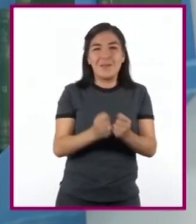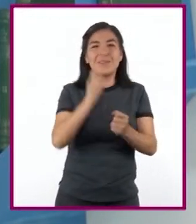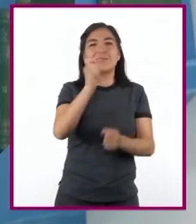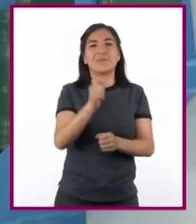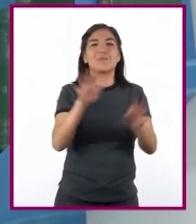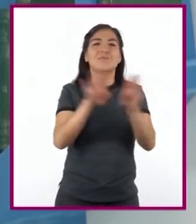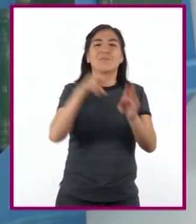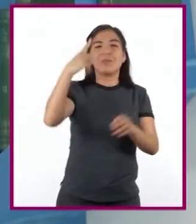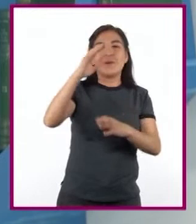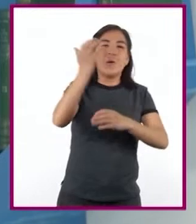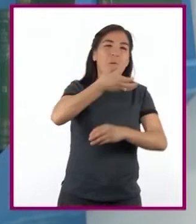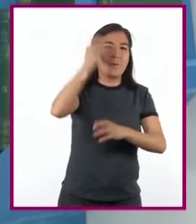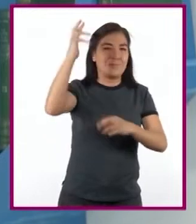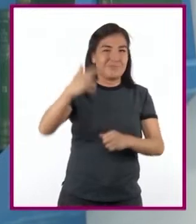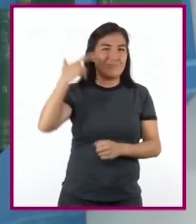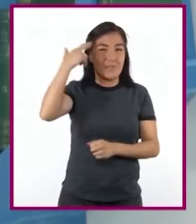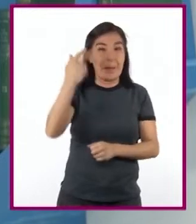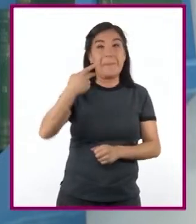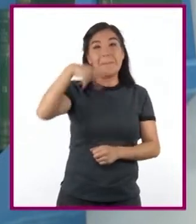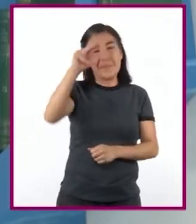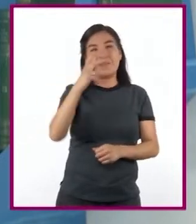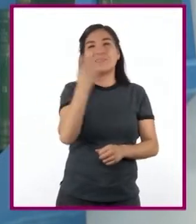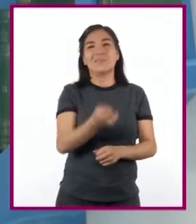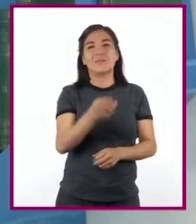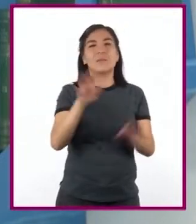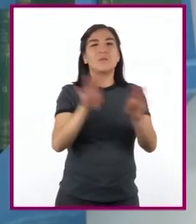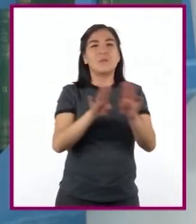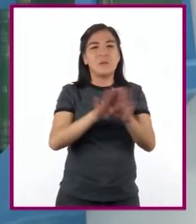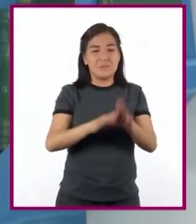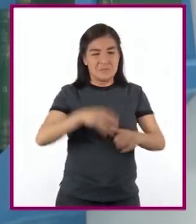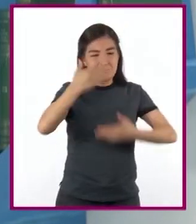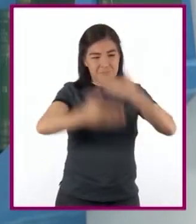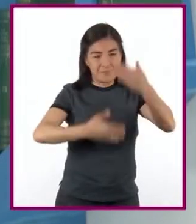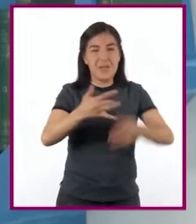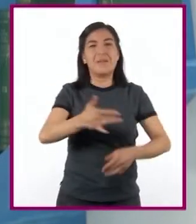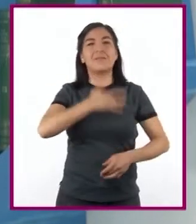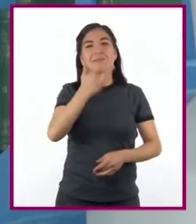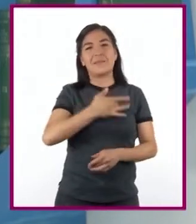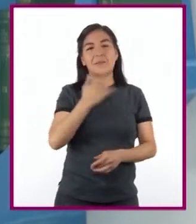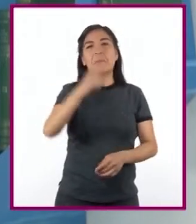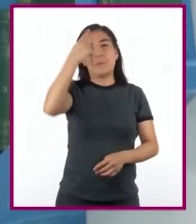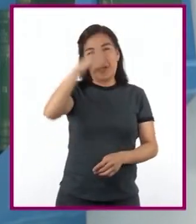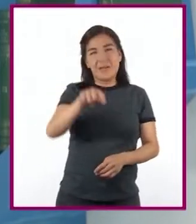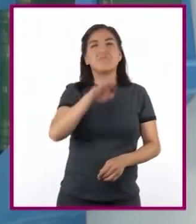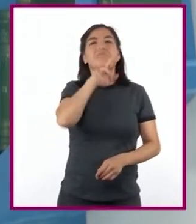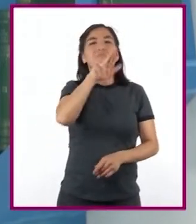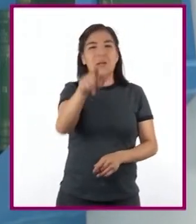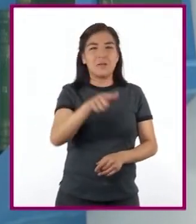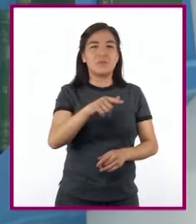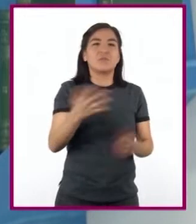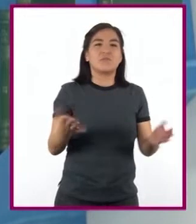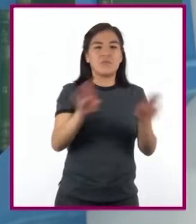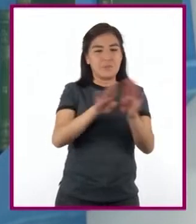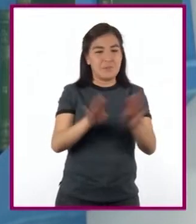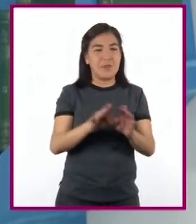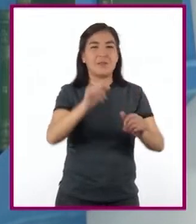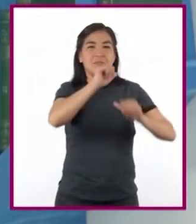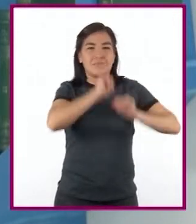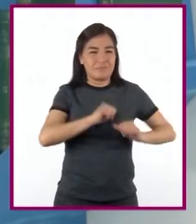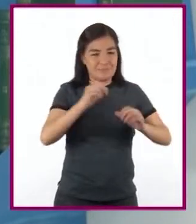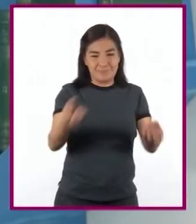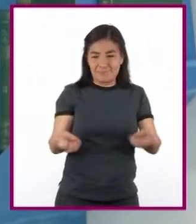monarquía tradicional, pero indudablemente alentaban el sentimiento a favor de algún tipo de autonomía